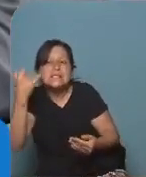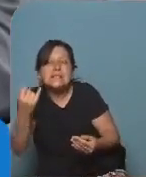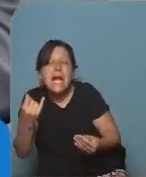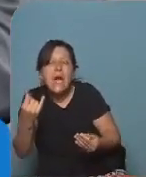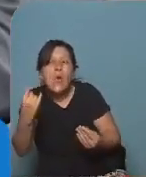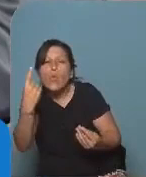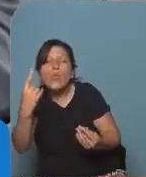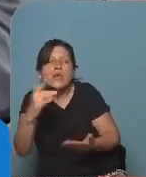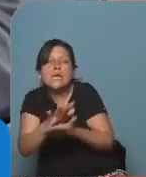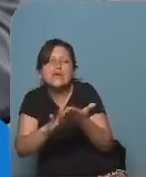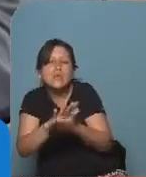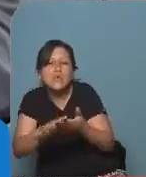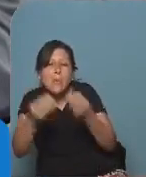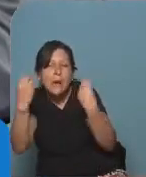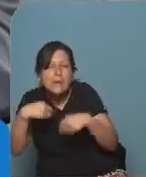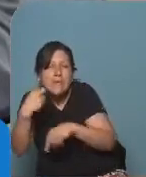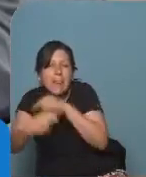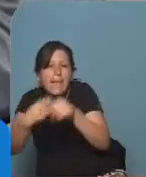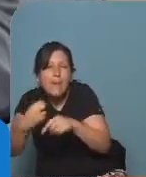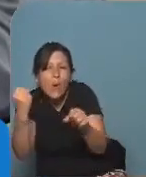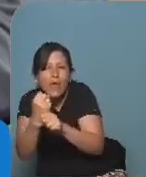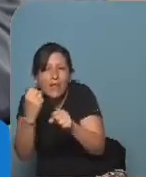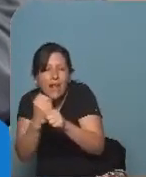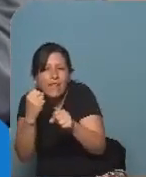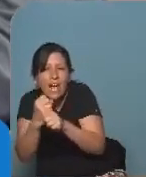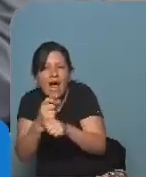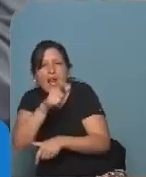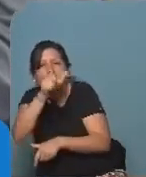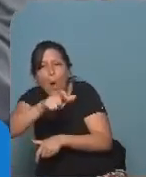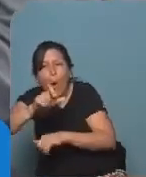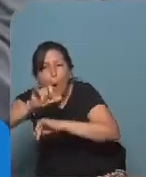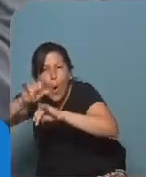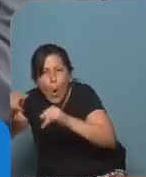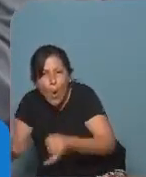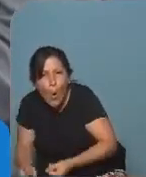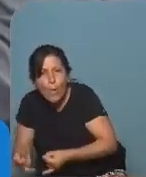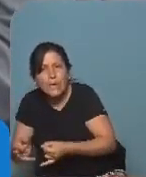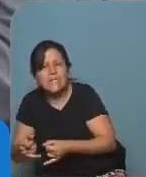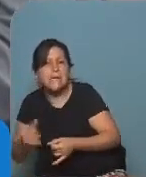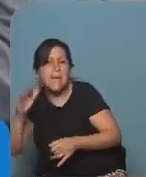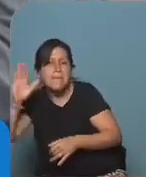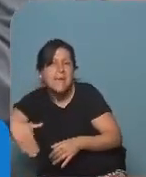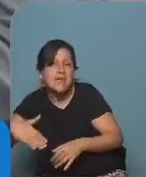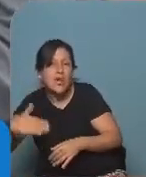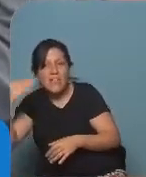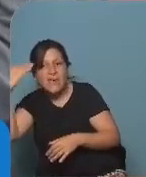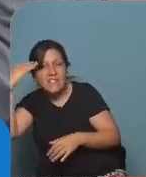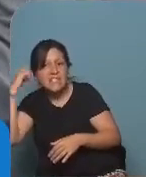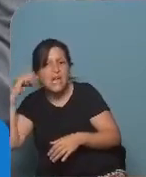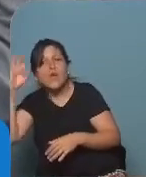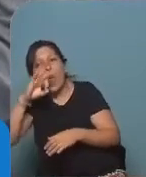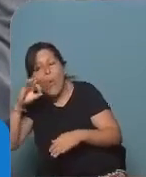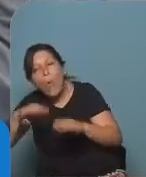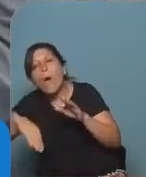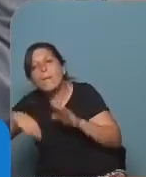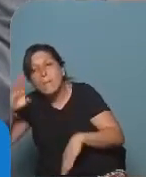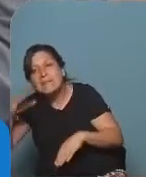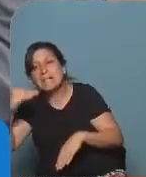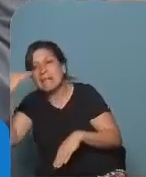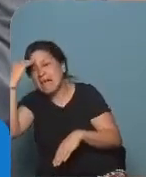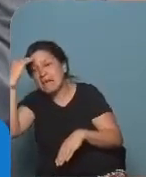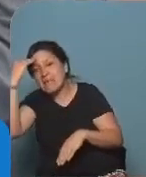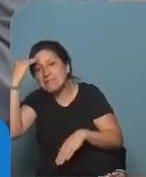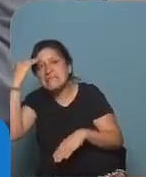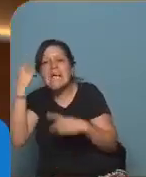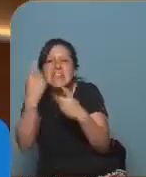a actuar sobre los chicos que cometen ilícitos con menor edad de 15 años o incluso a partir de 15 y que no lleve a tan largo